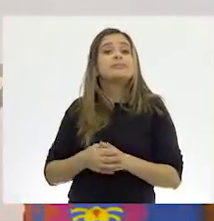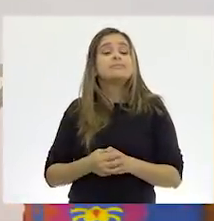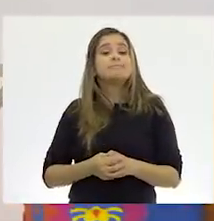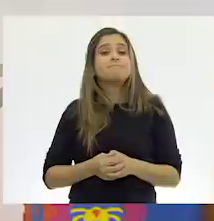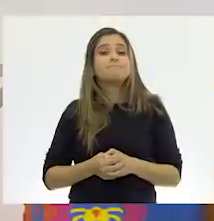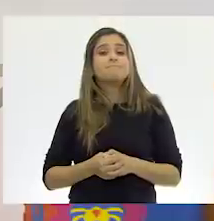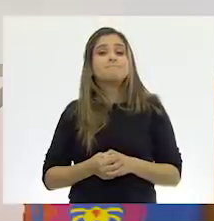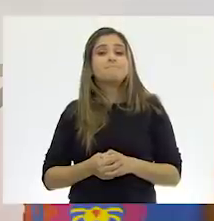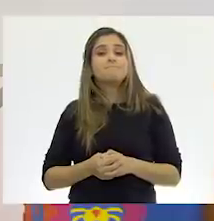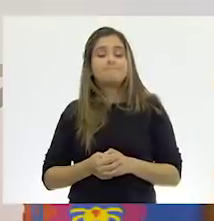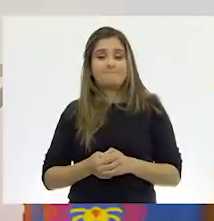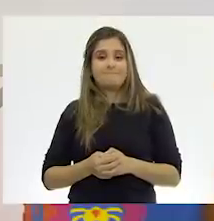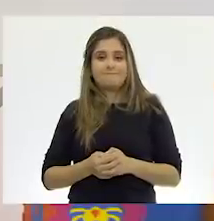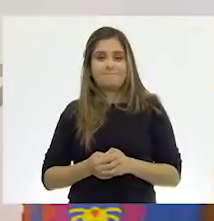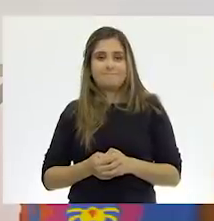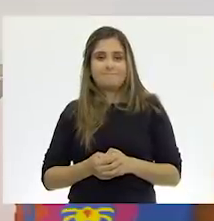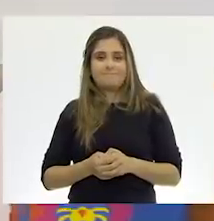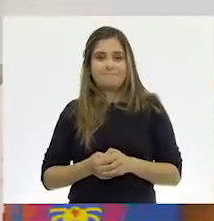Y otro dato.